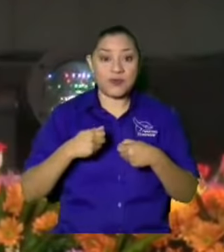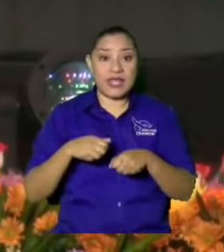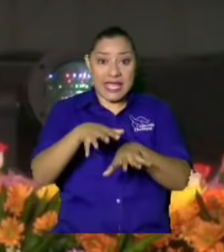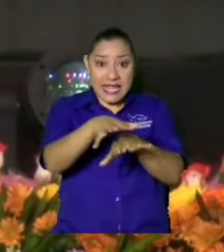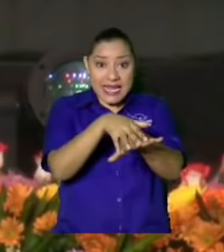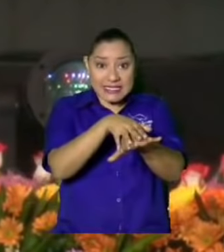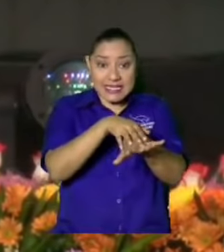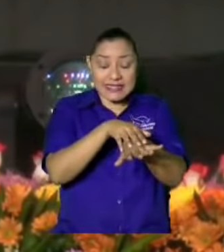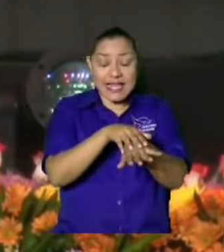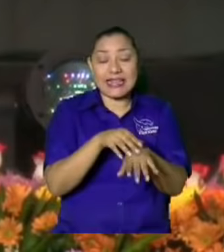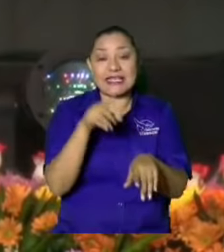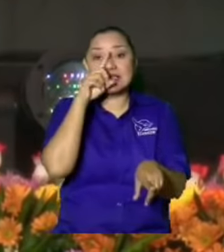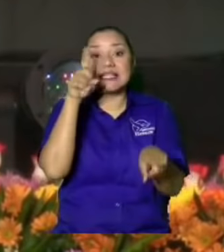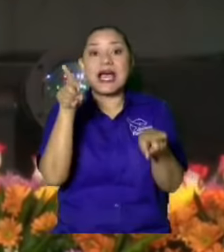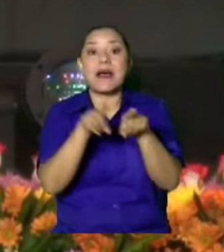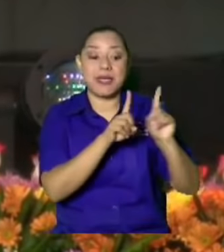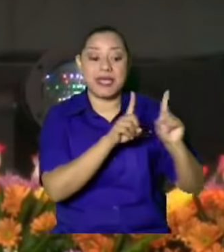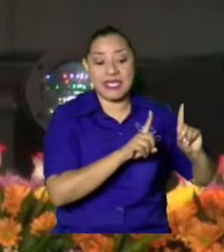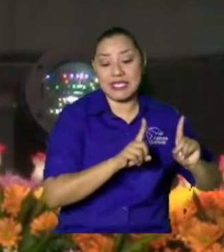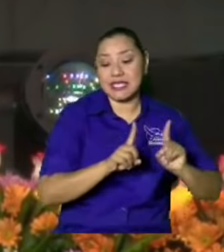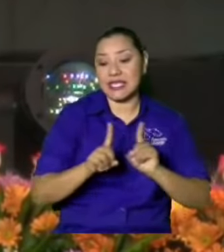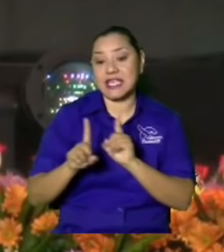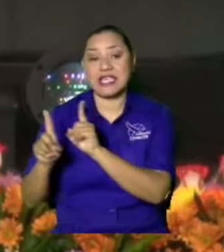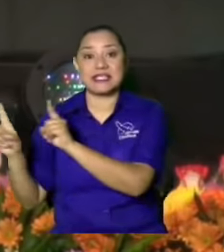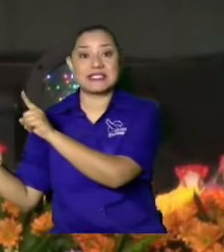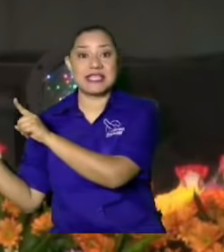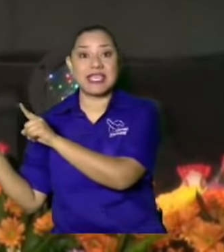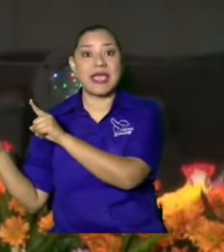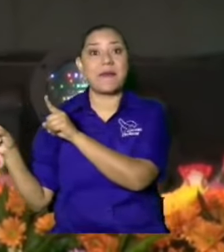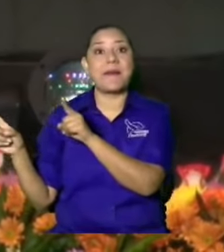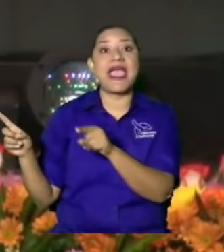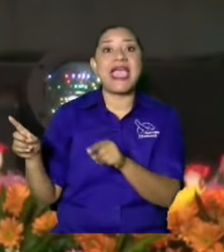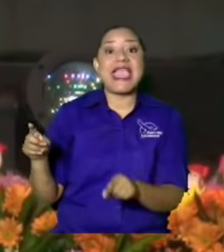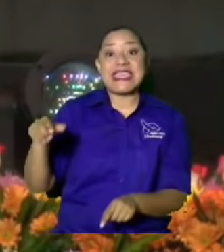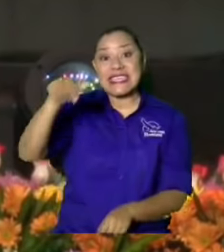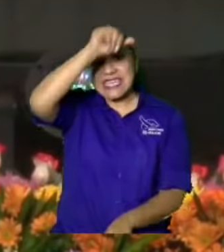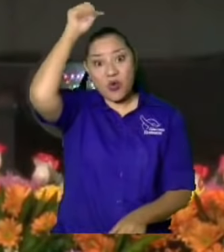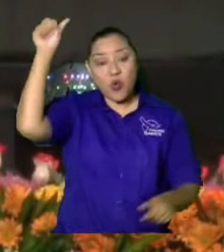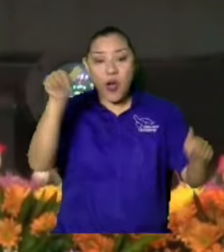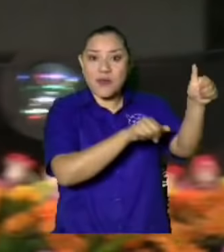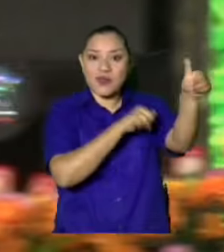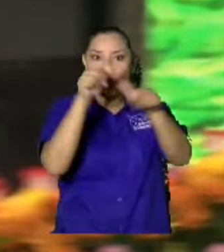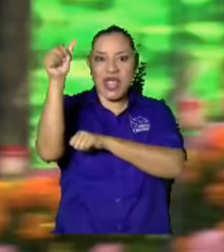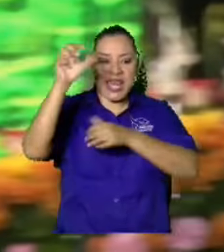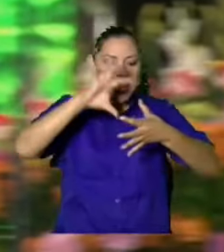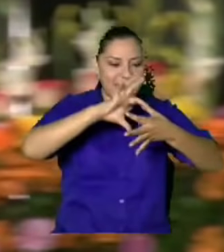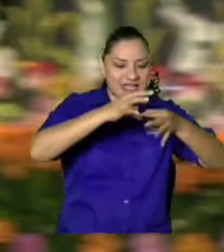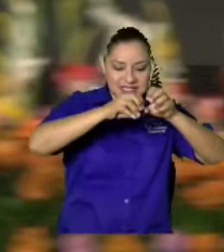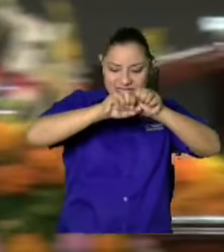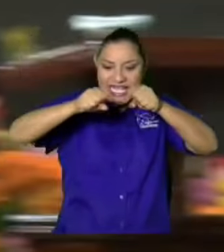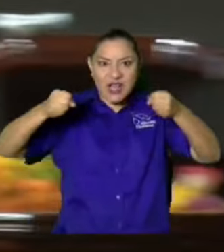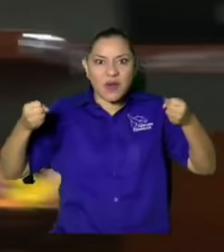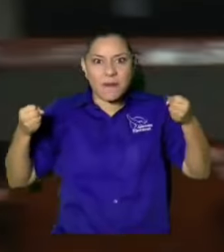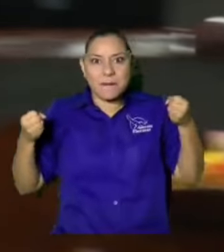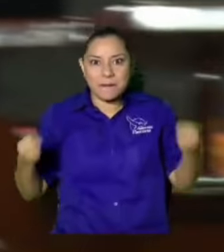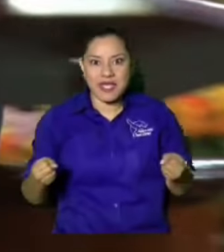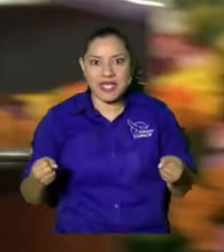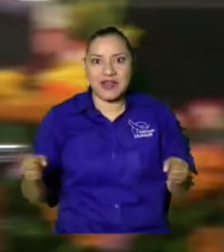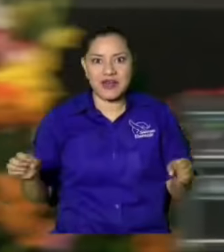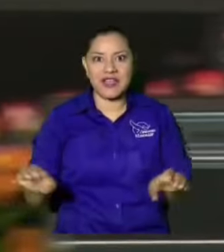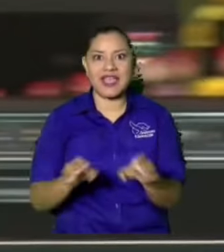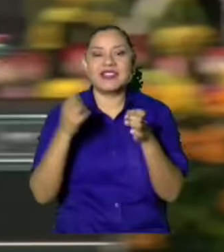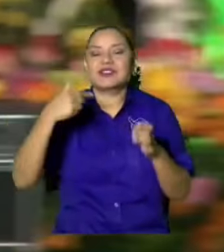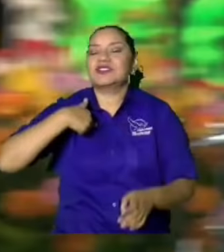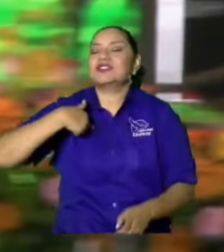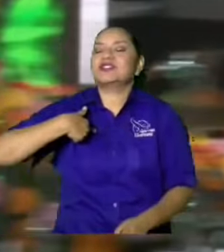tus sandalias y sígueme. Y al instante el toque del ángel, las cadenas cayeron. Yo necesito el toque